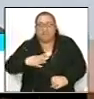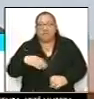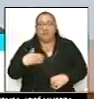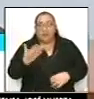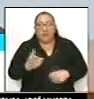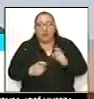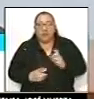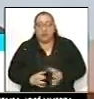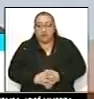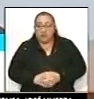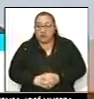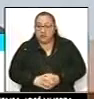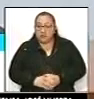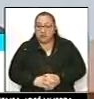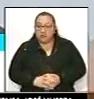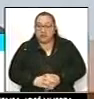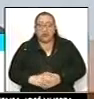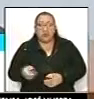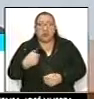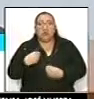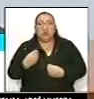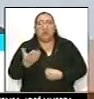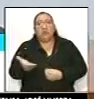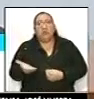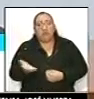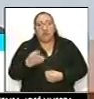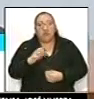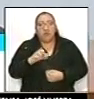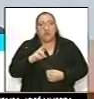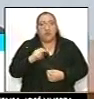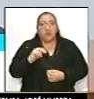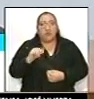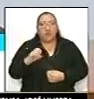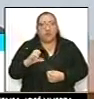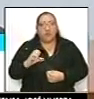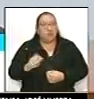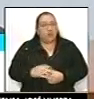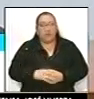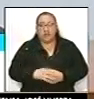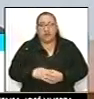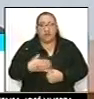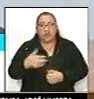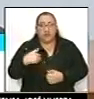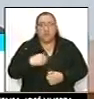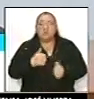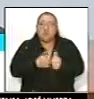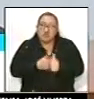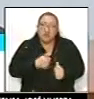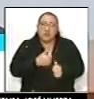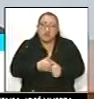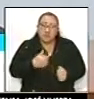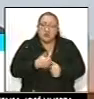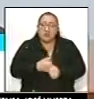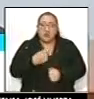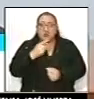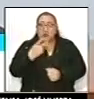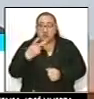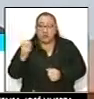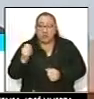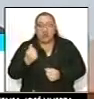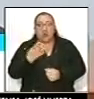reparación digna no tiene que ser mendigada al PRONAVEC solamente en cantidad de becas. Hemos estado atrás de las becas, primero 200,